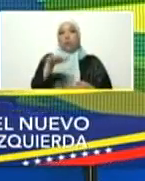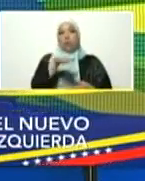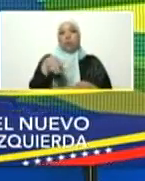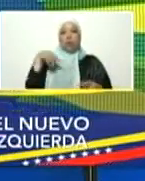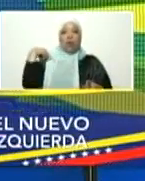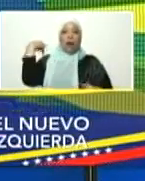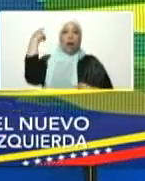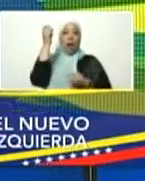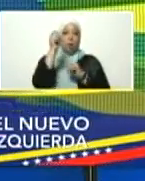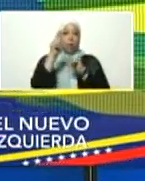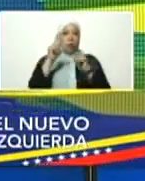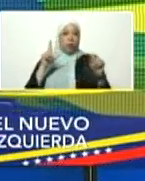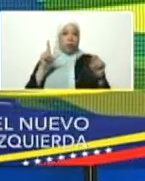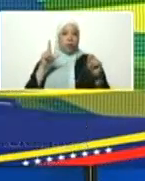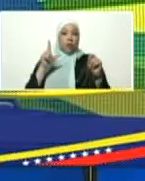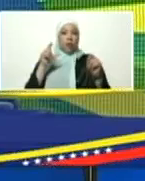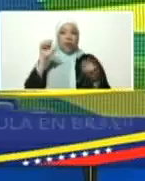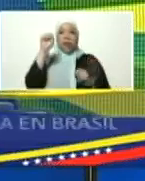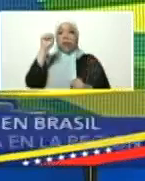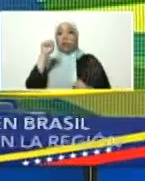amazónicos de Sudamérica.